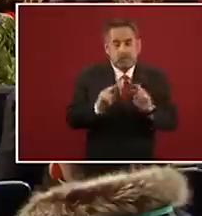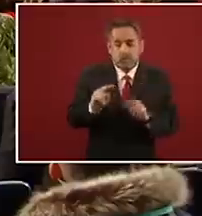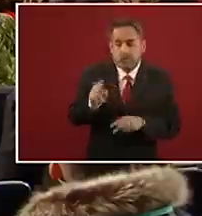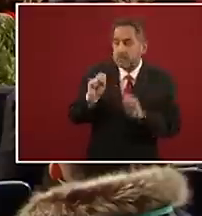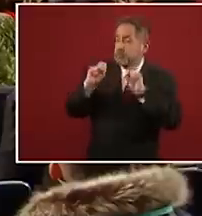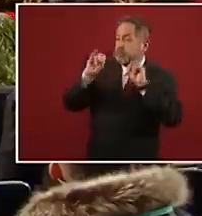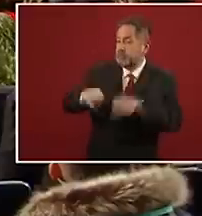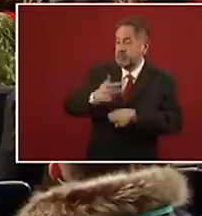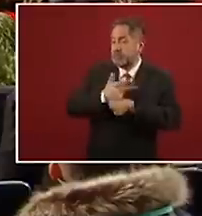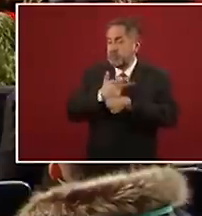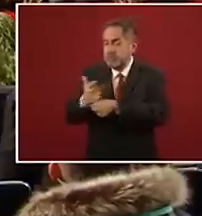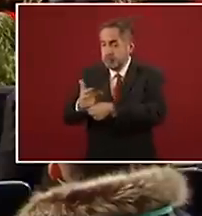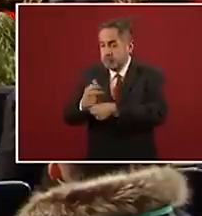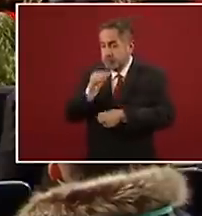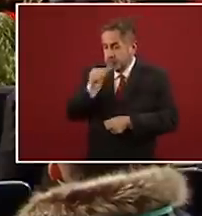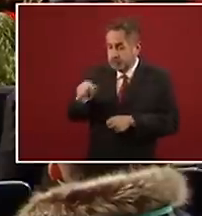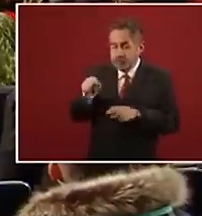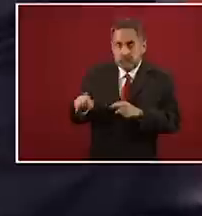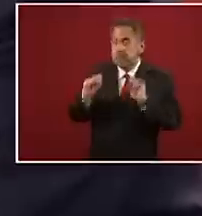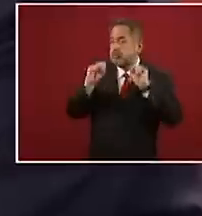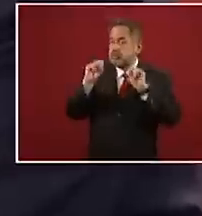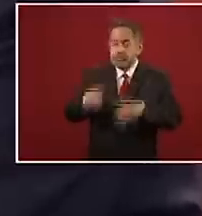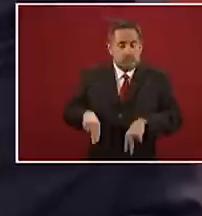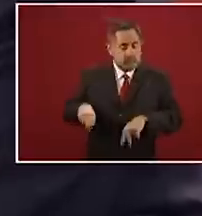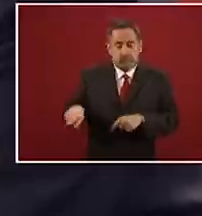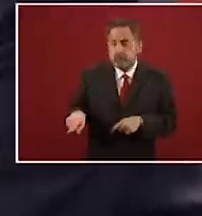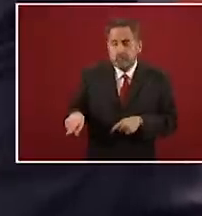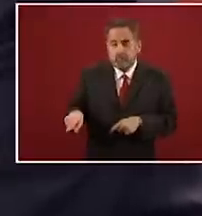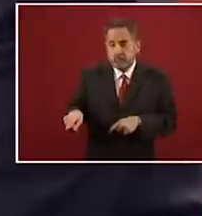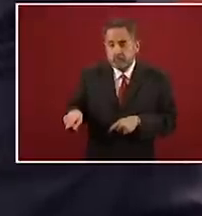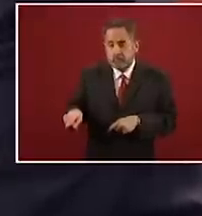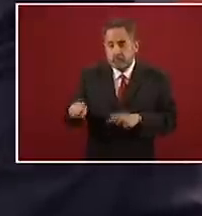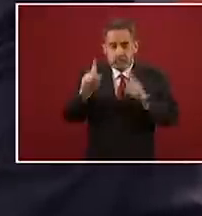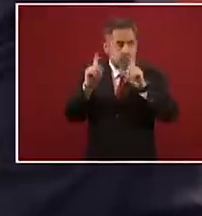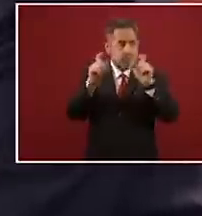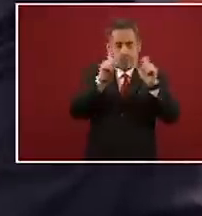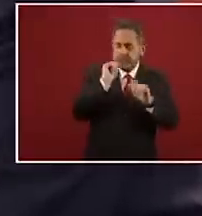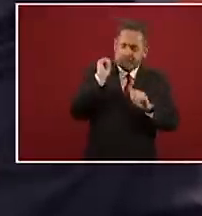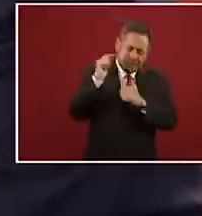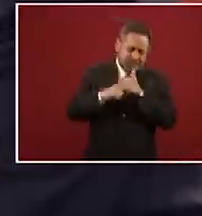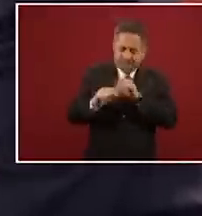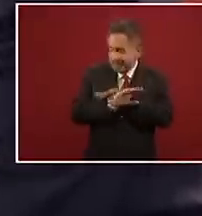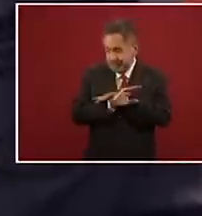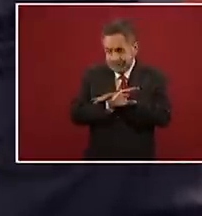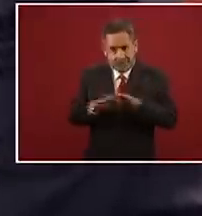sin que graben, sin que filmen nada.